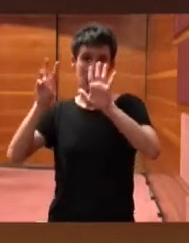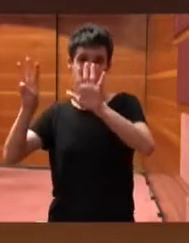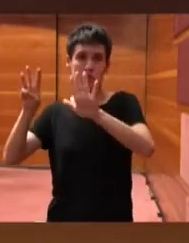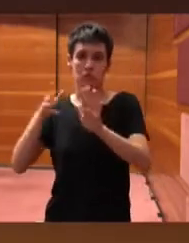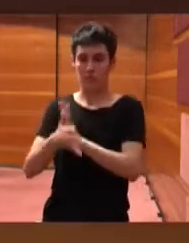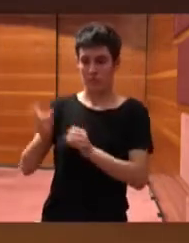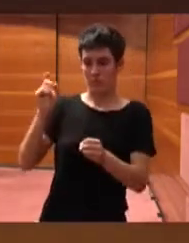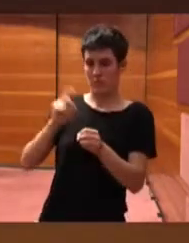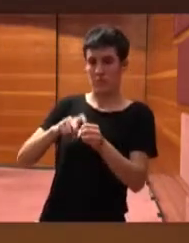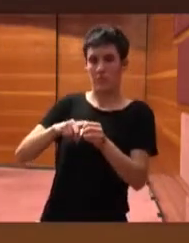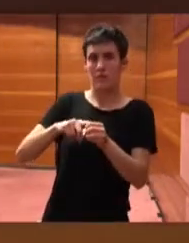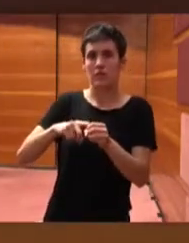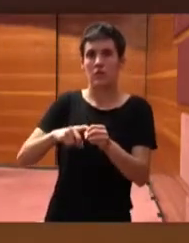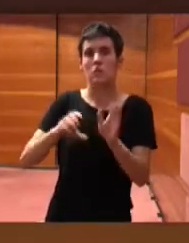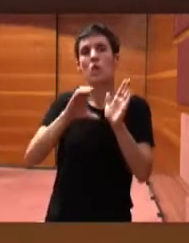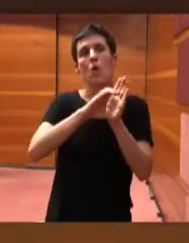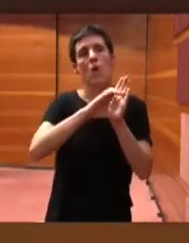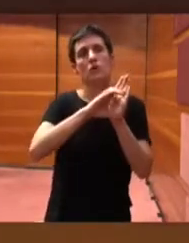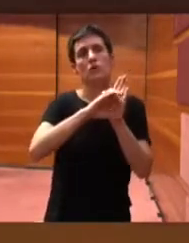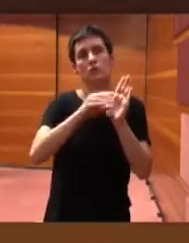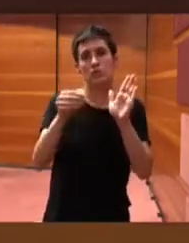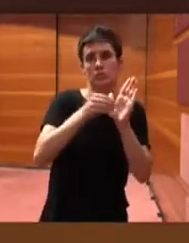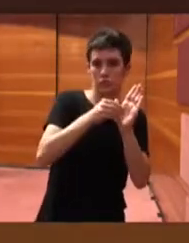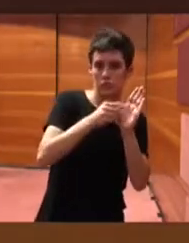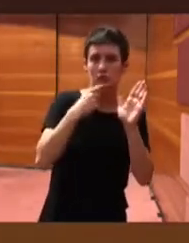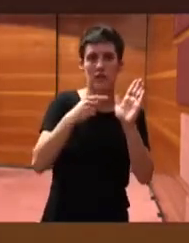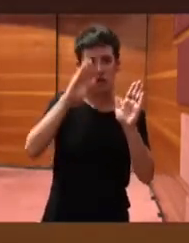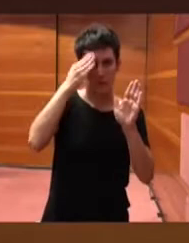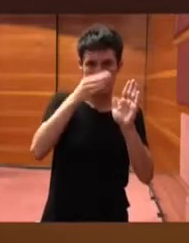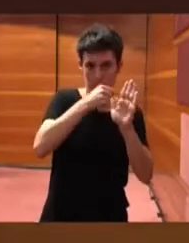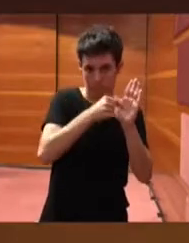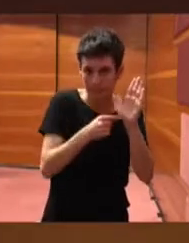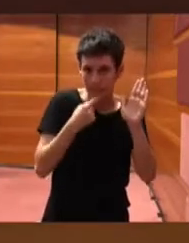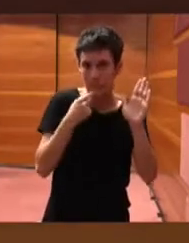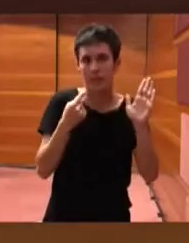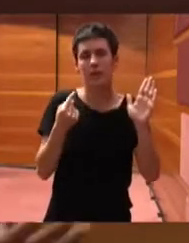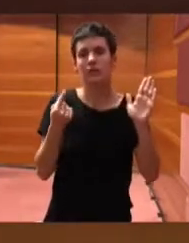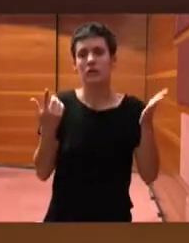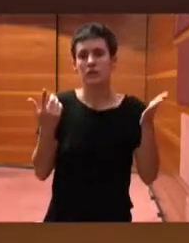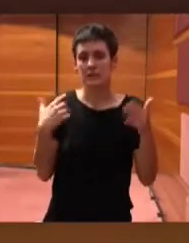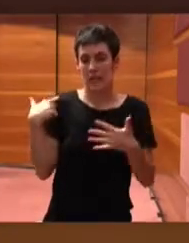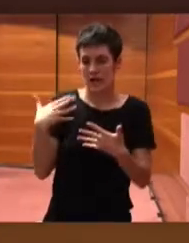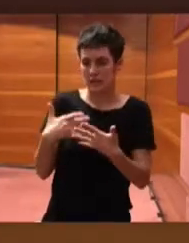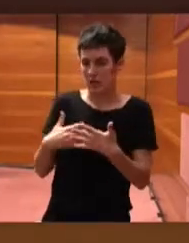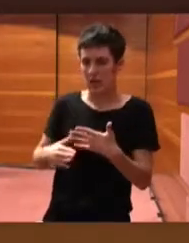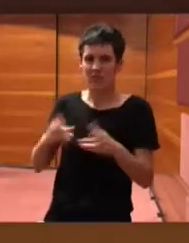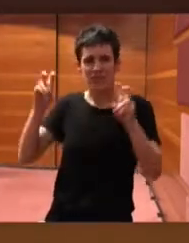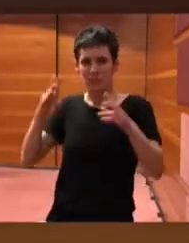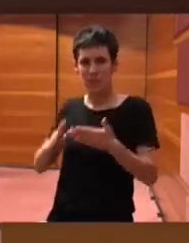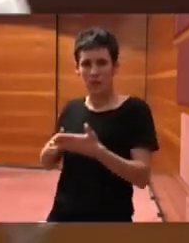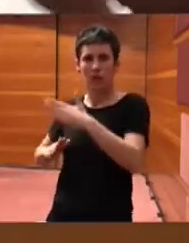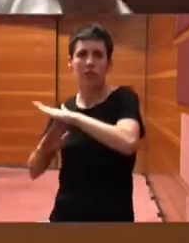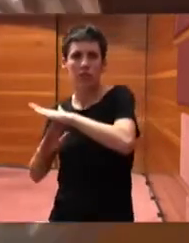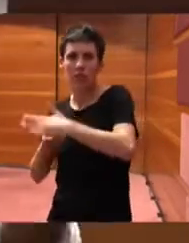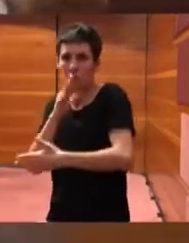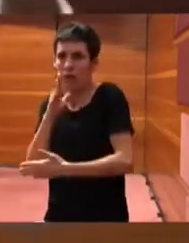participación, pues no sé, pero como mínimo desde la Constitución, que ya recoge estos principios. ¿Por qué no hemos hecho más hasta ahora? Bueno, tampoco es una